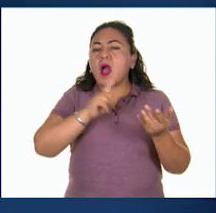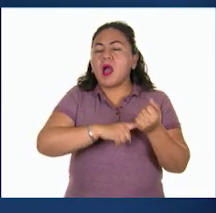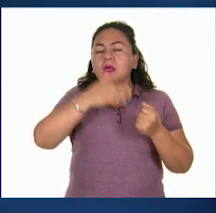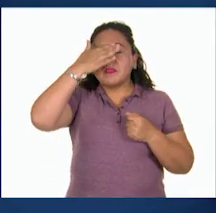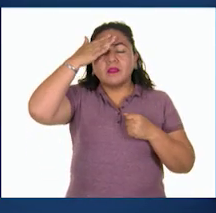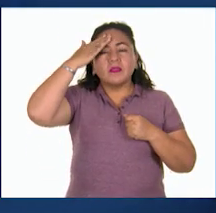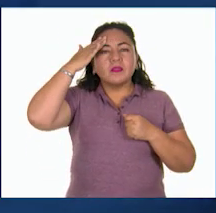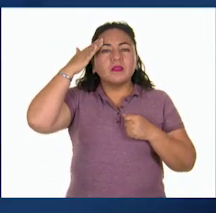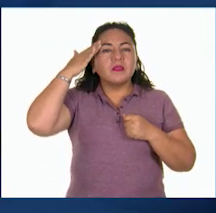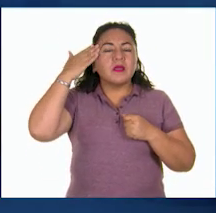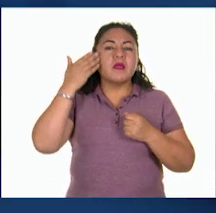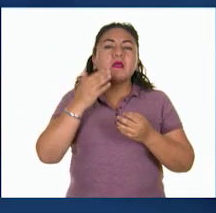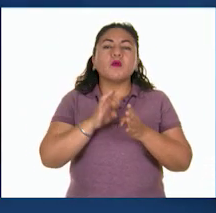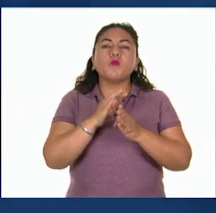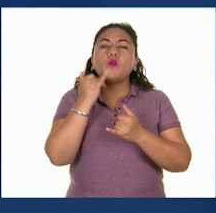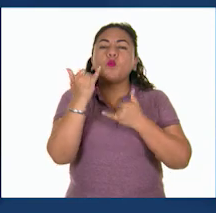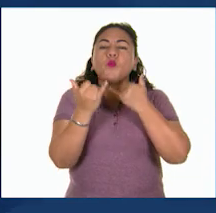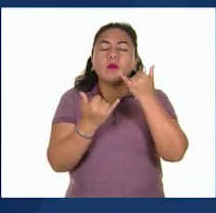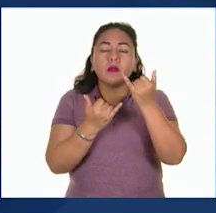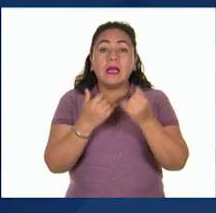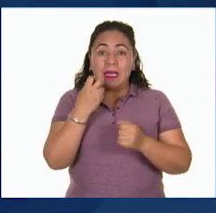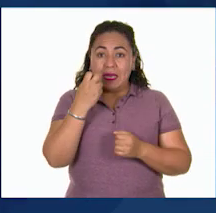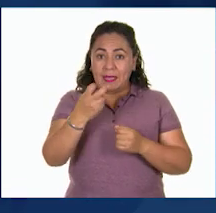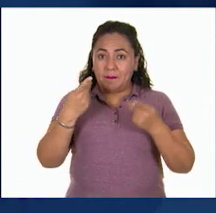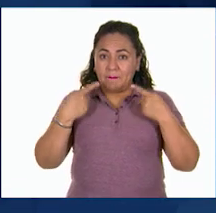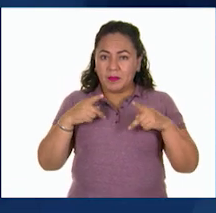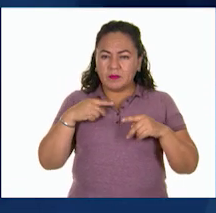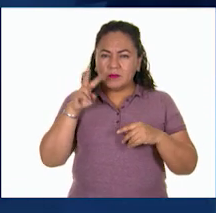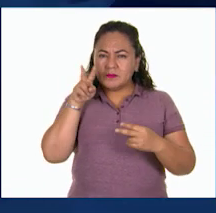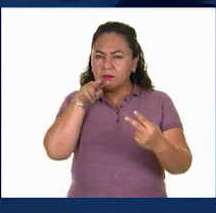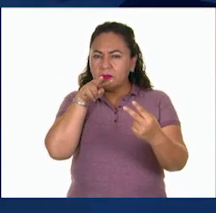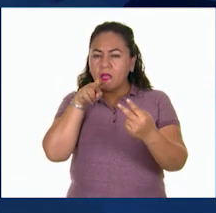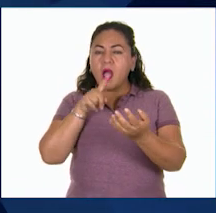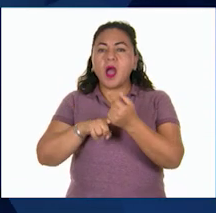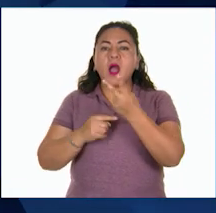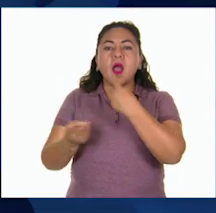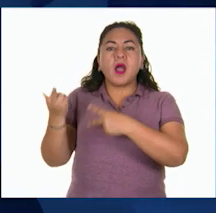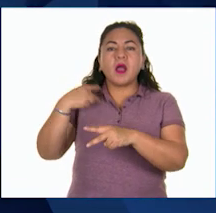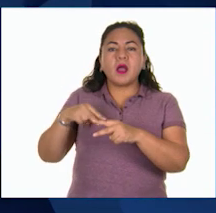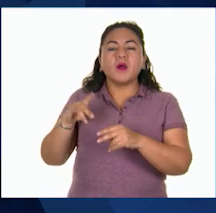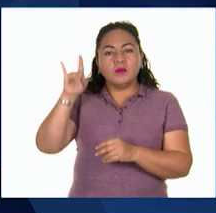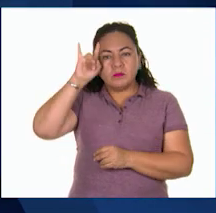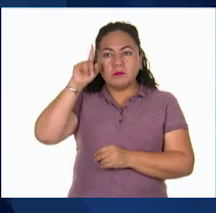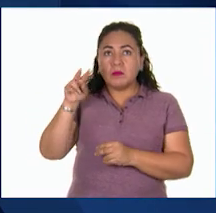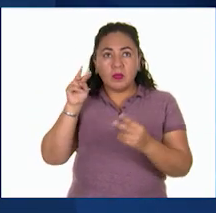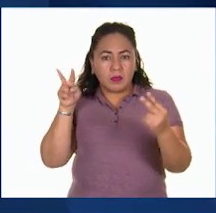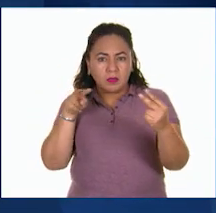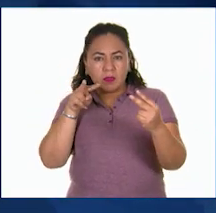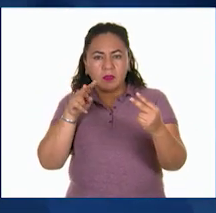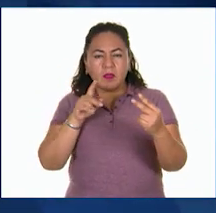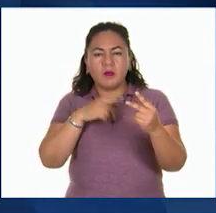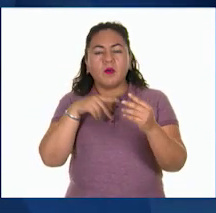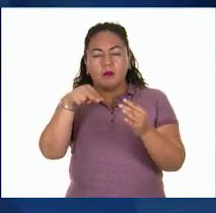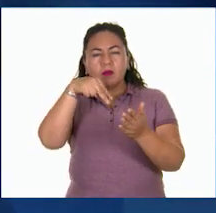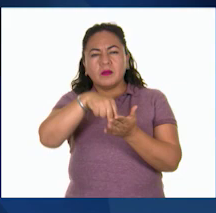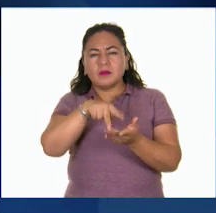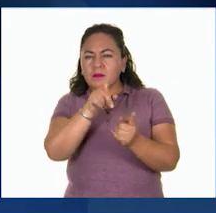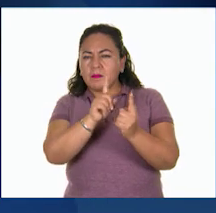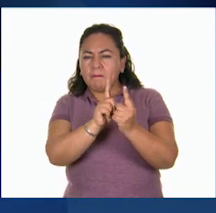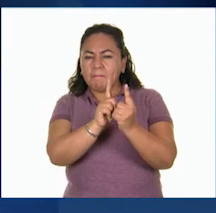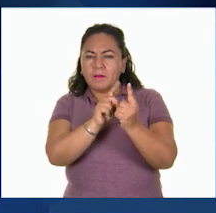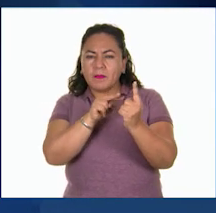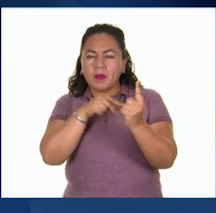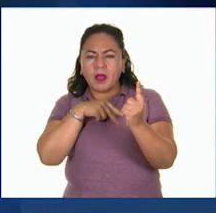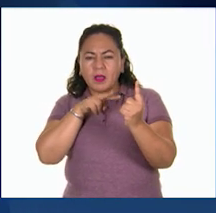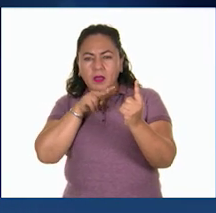displicente con guantes y cervatillos. Este hombre que te mira vuelve del infierno. Aléjate del cuadro y lo verás sonreír poco a poco, porque